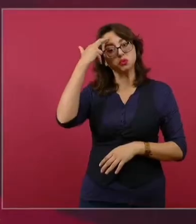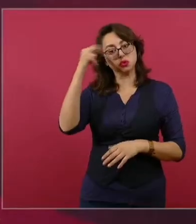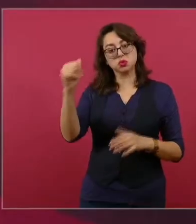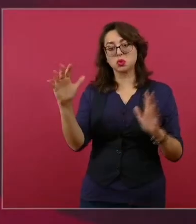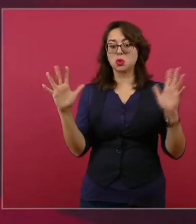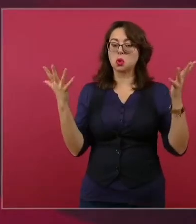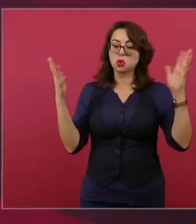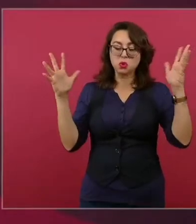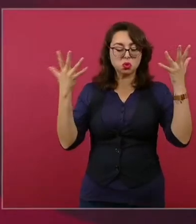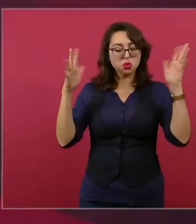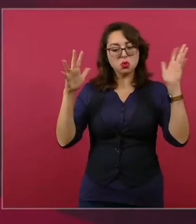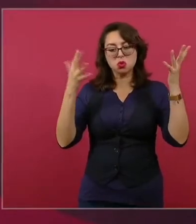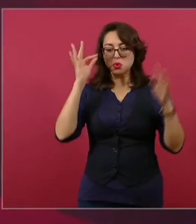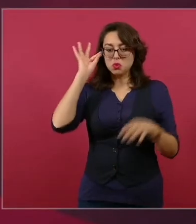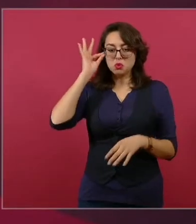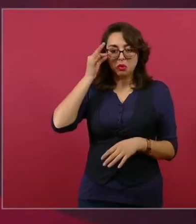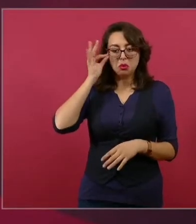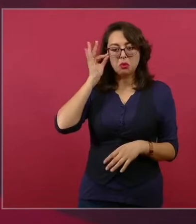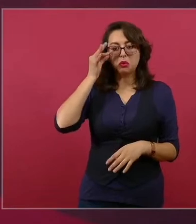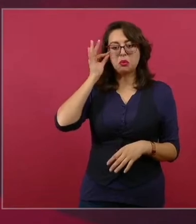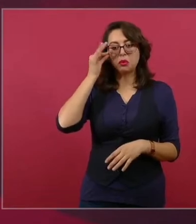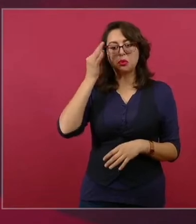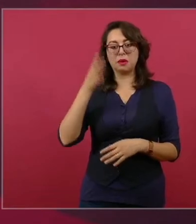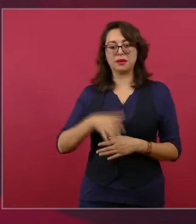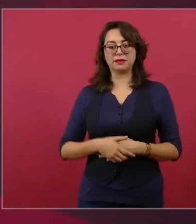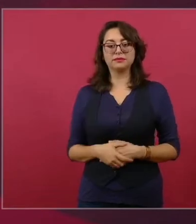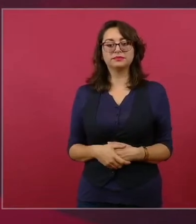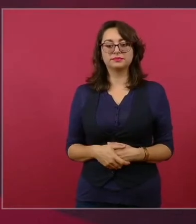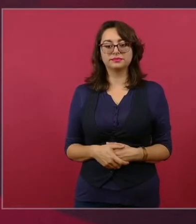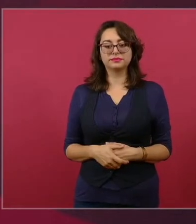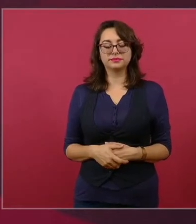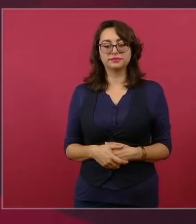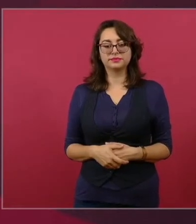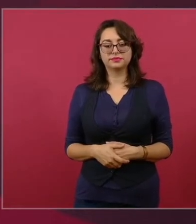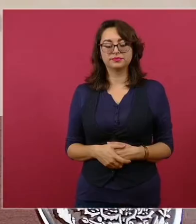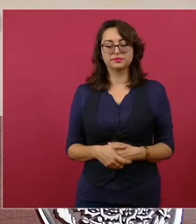Aplaudir y callar como vasallos.